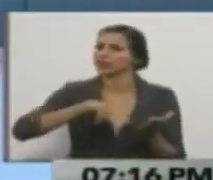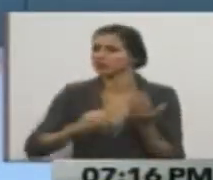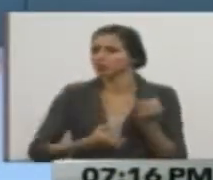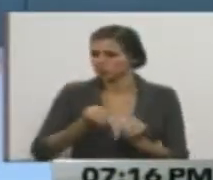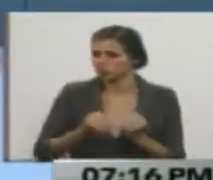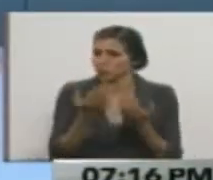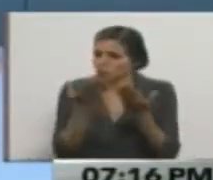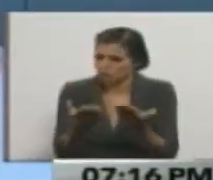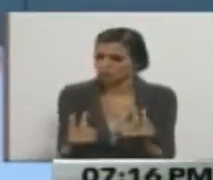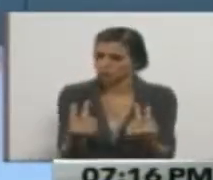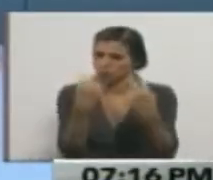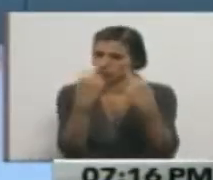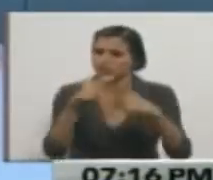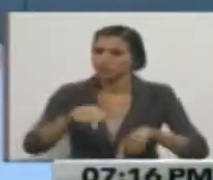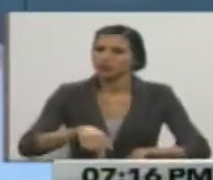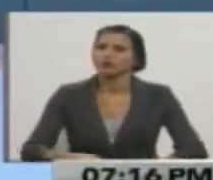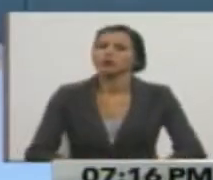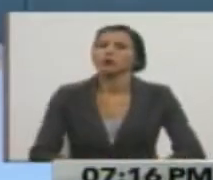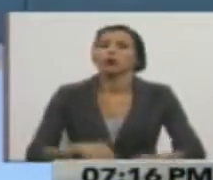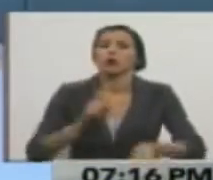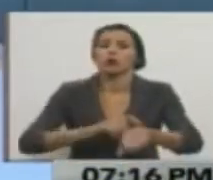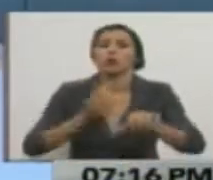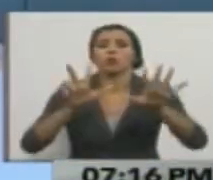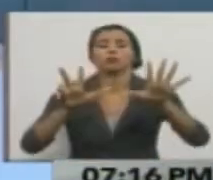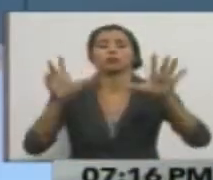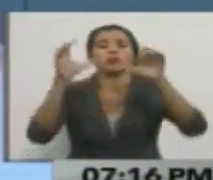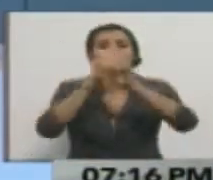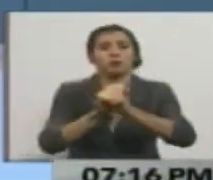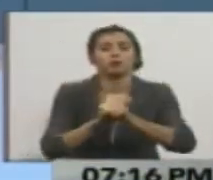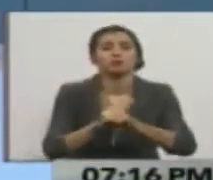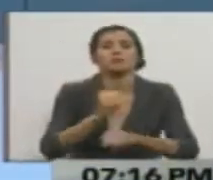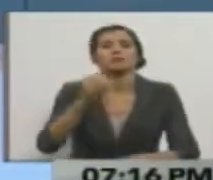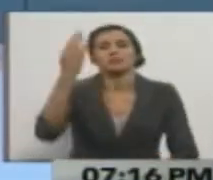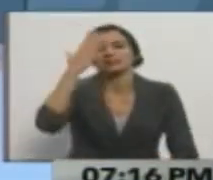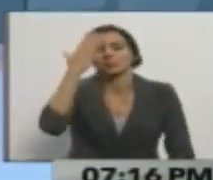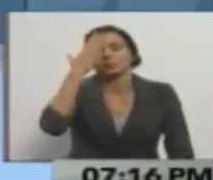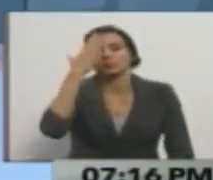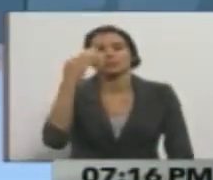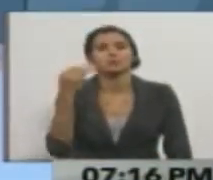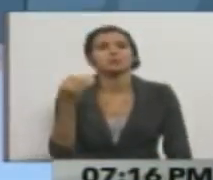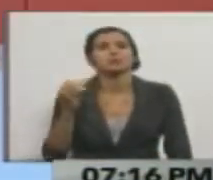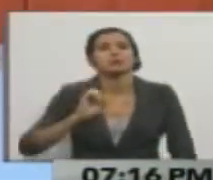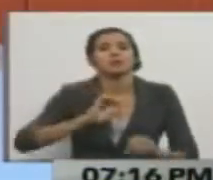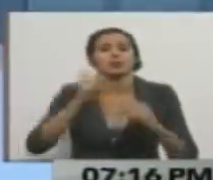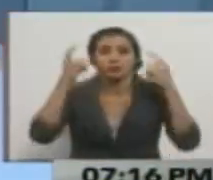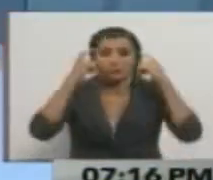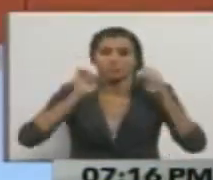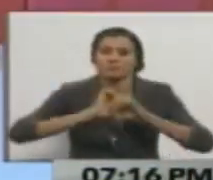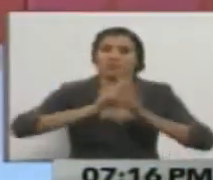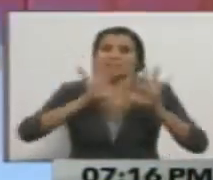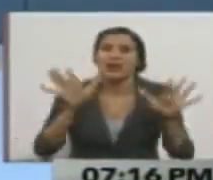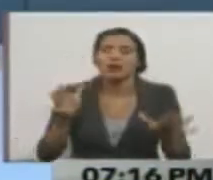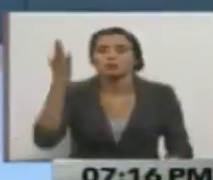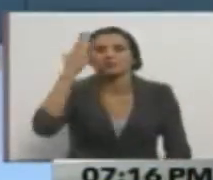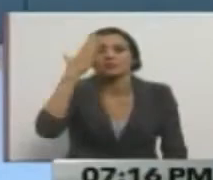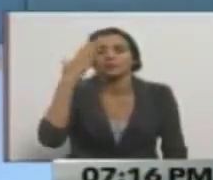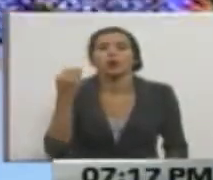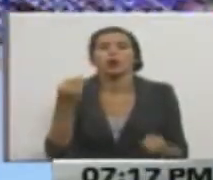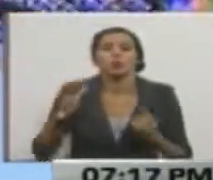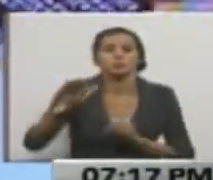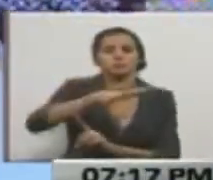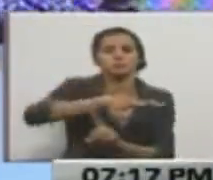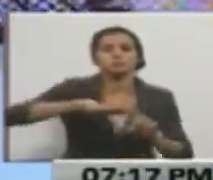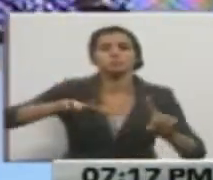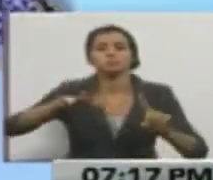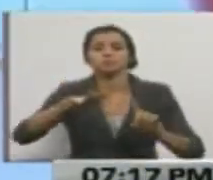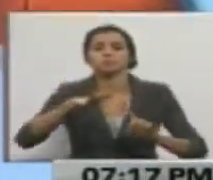que usted a las 8 de la noche salga con una imagen mucho más clara del panorama